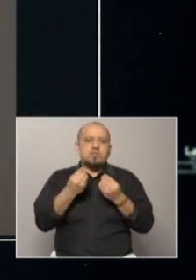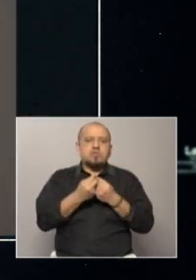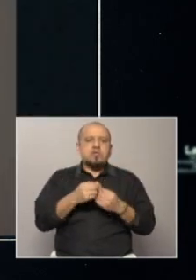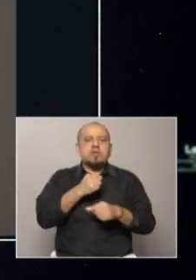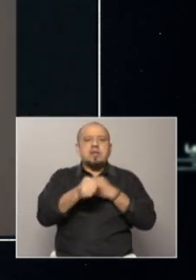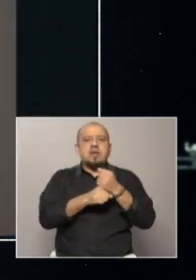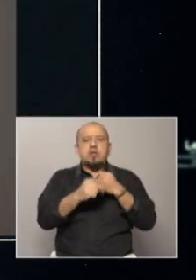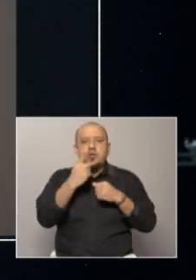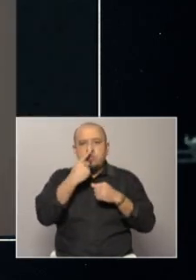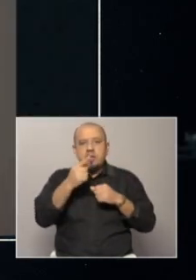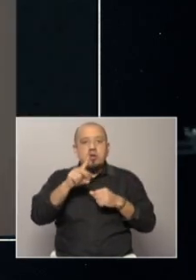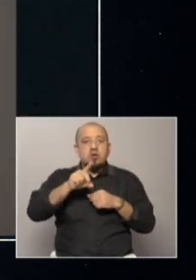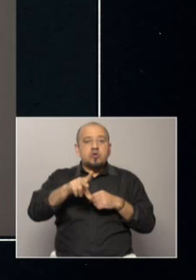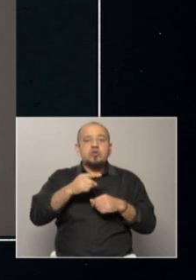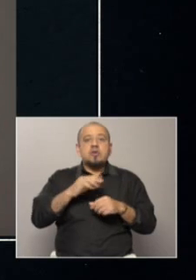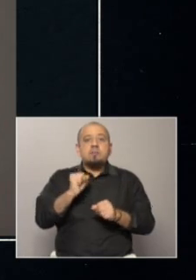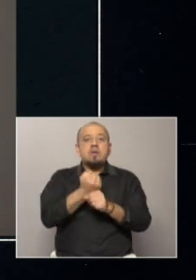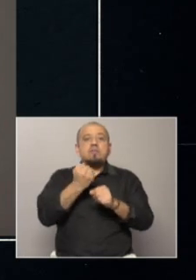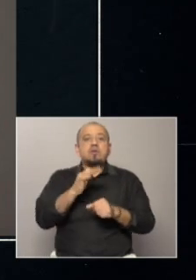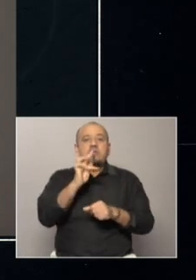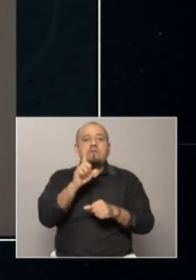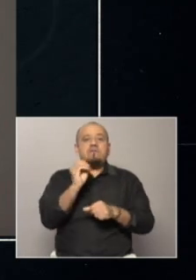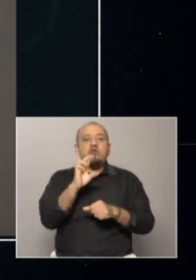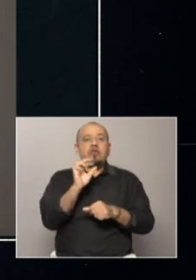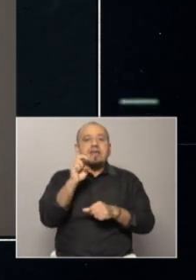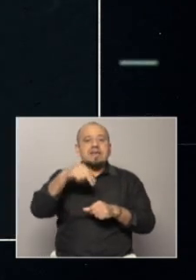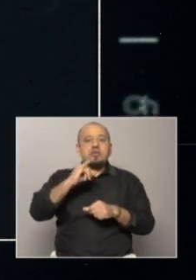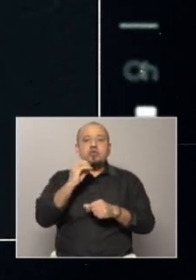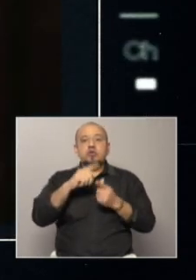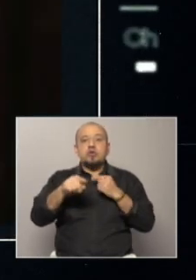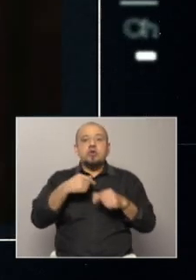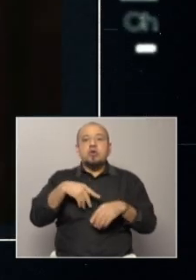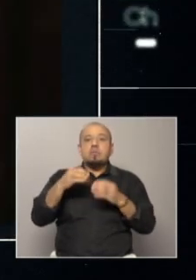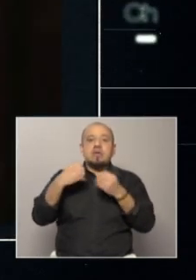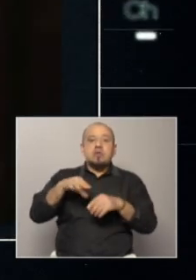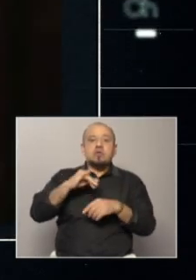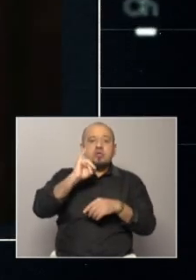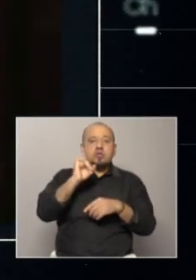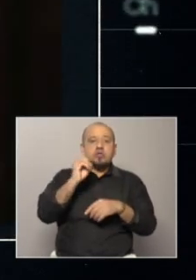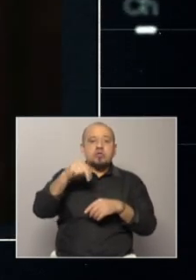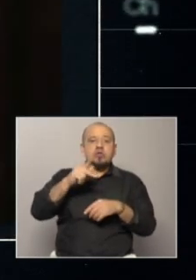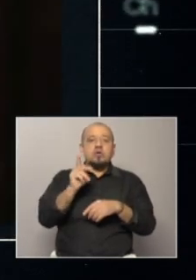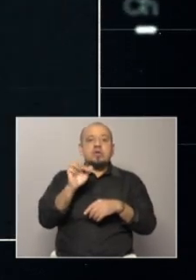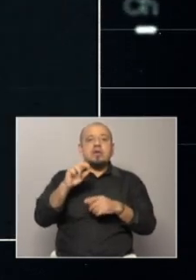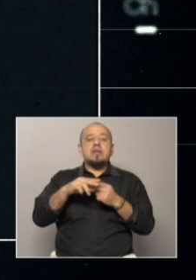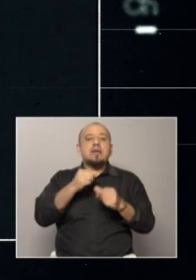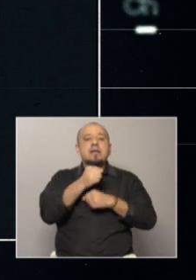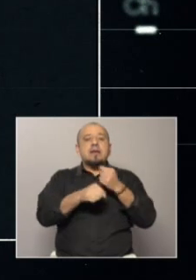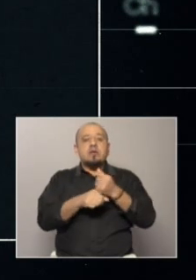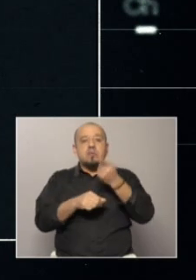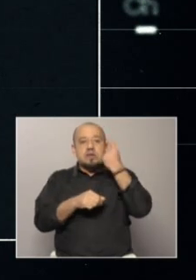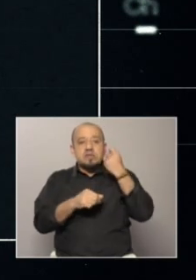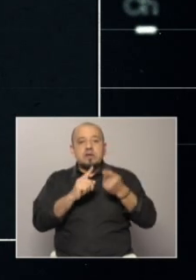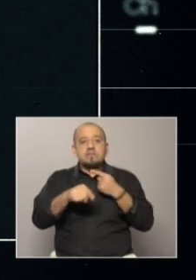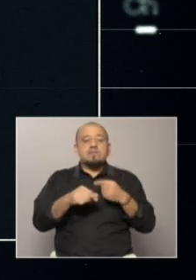año 2012 con el premio Florencio a la Mejor Actriz por la obra Perdidos en Yonkers. El año pasado se metió en el baile de encarar